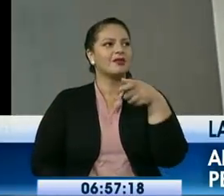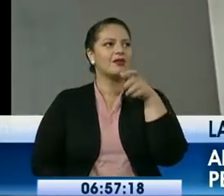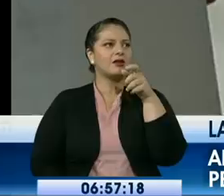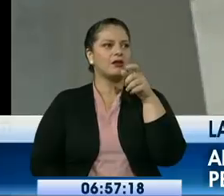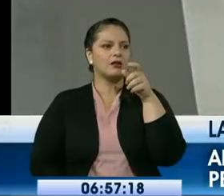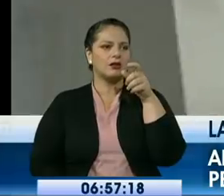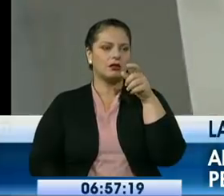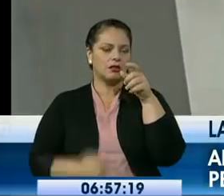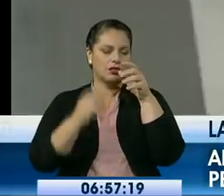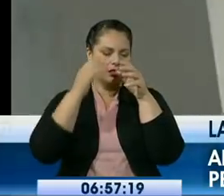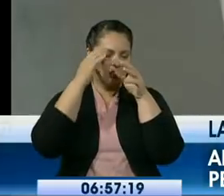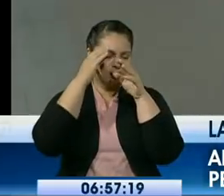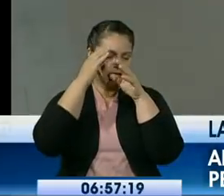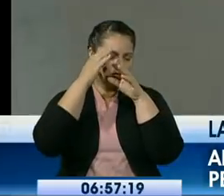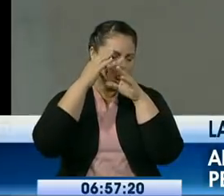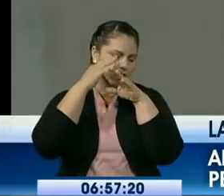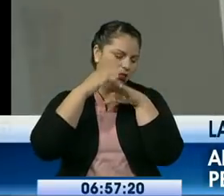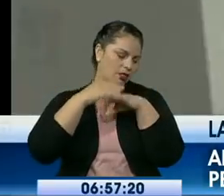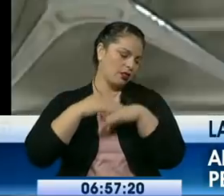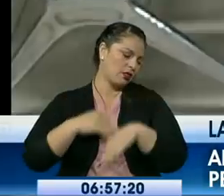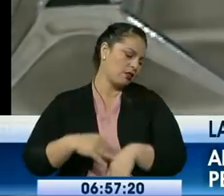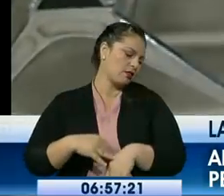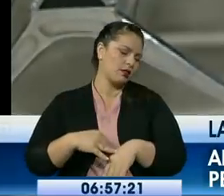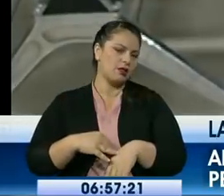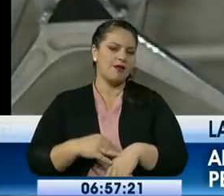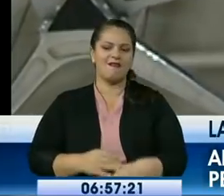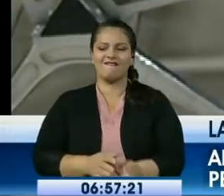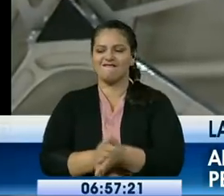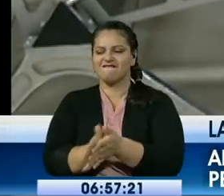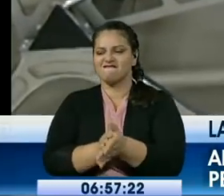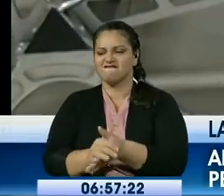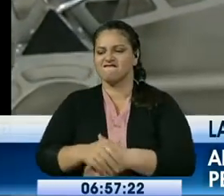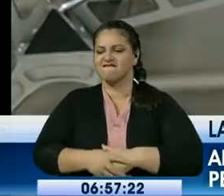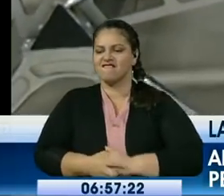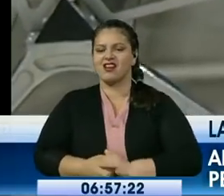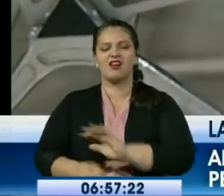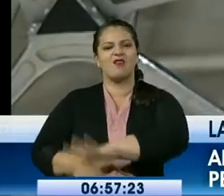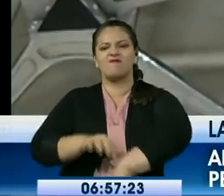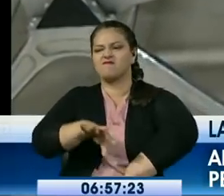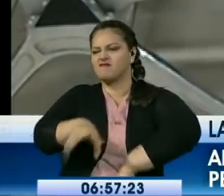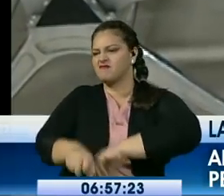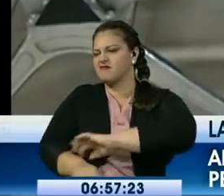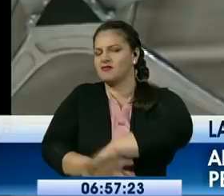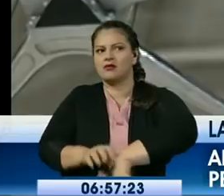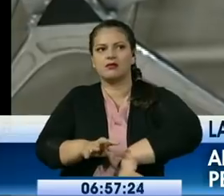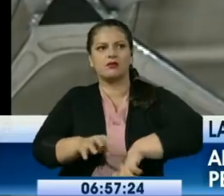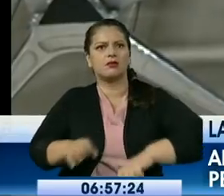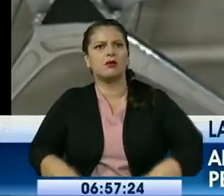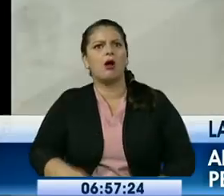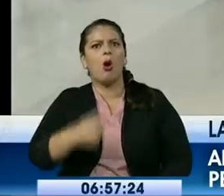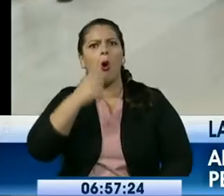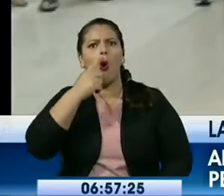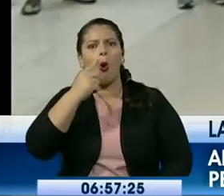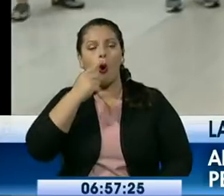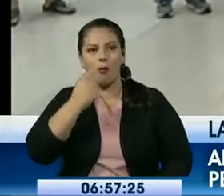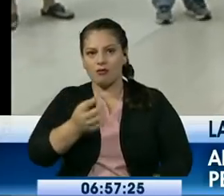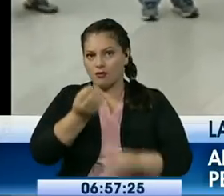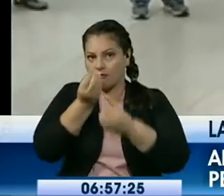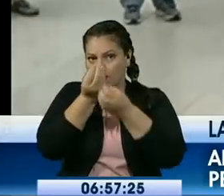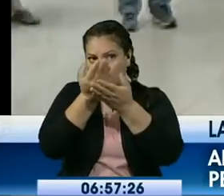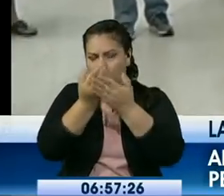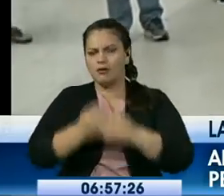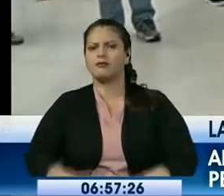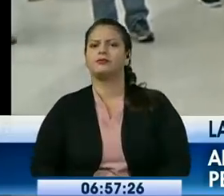fiscalía para denunciar el robo. La víctima solo recuerda que se le acercó una mujer